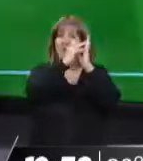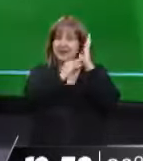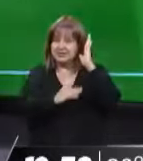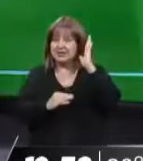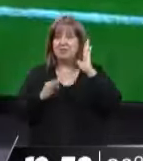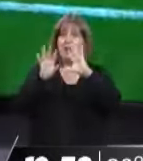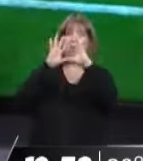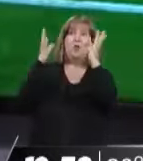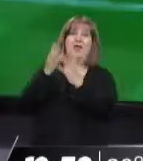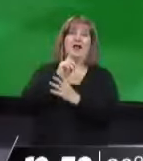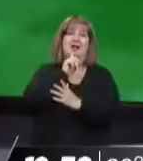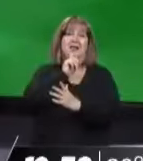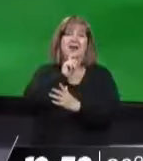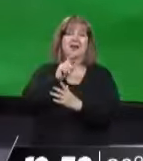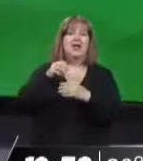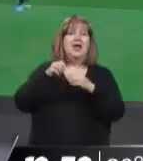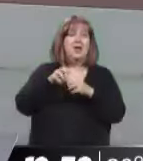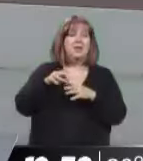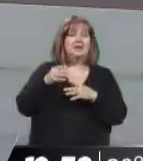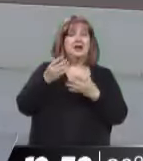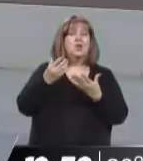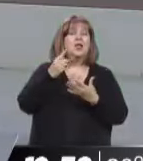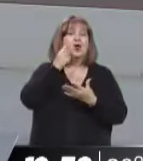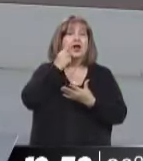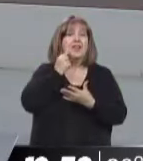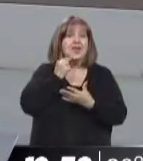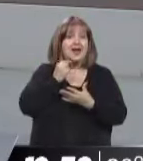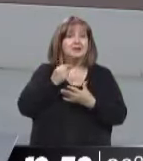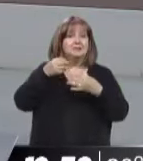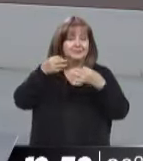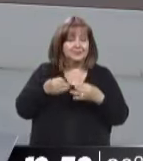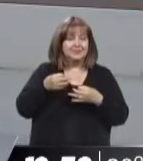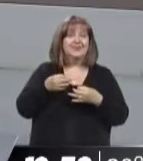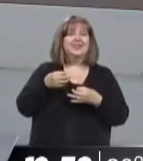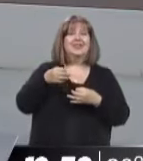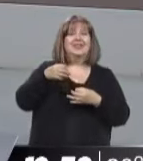Qatar, mundial que comienza el 20 de noviembre. No falta absolutamente nada, queda muy poquito